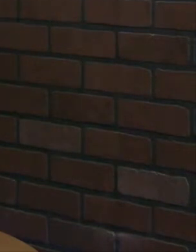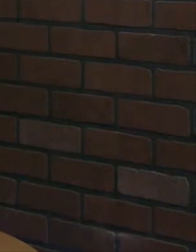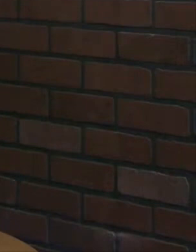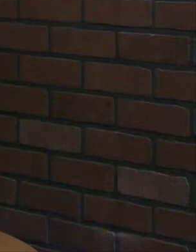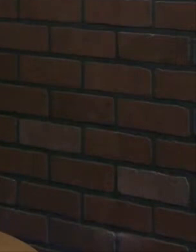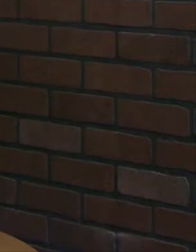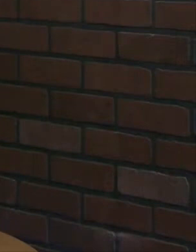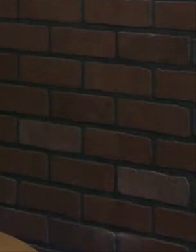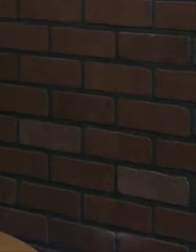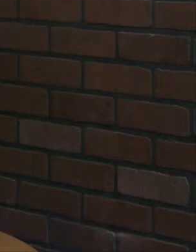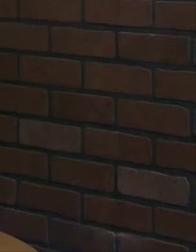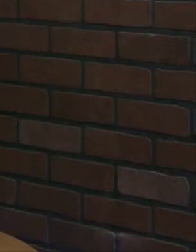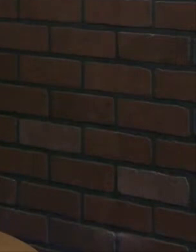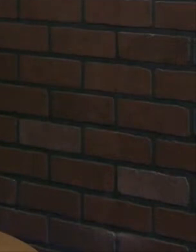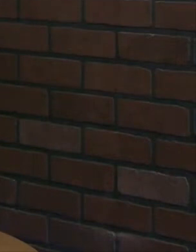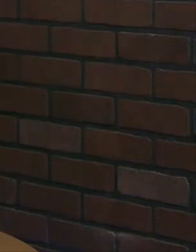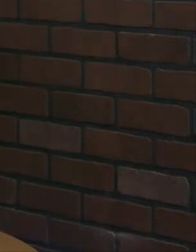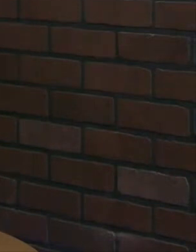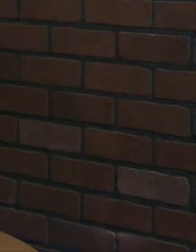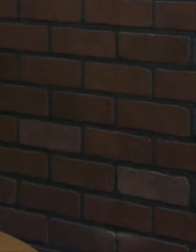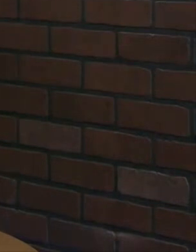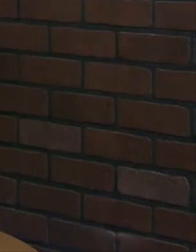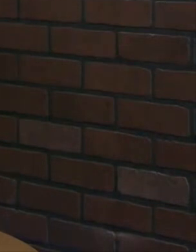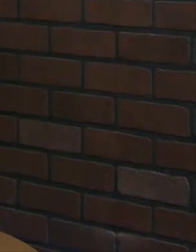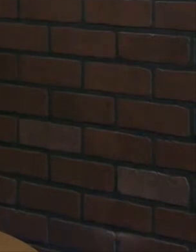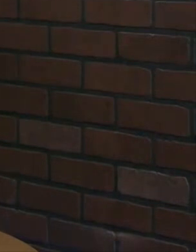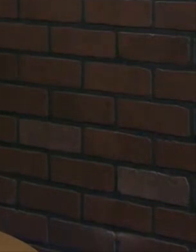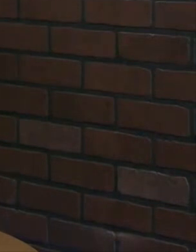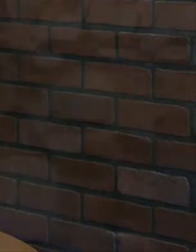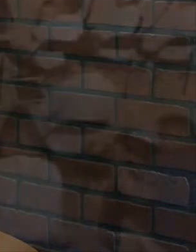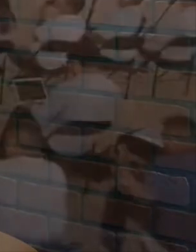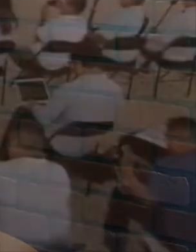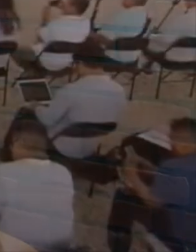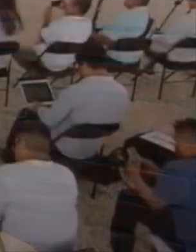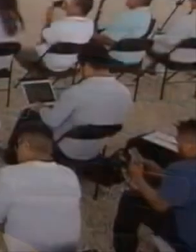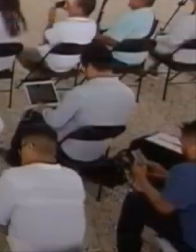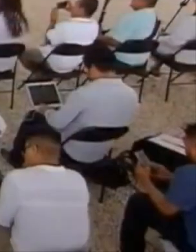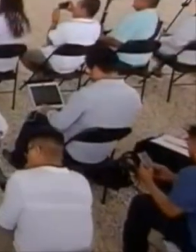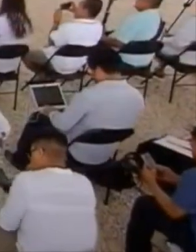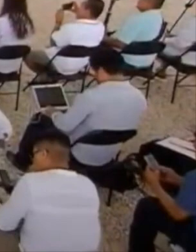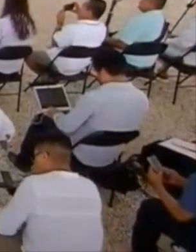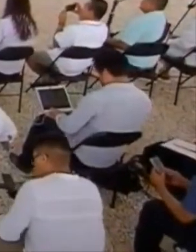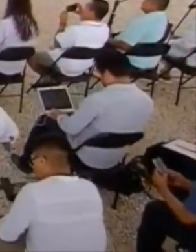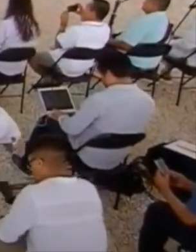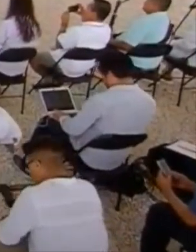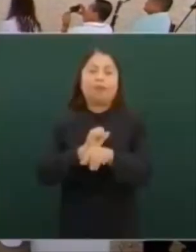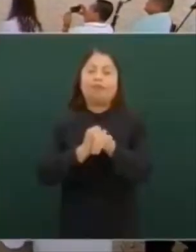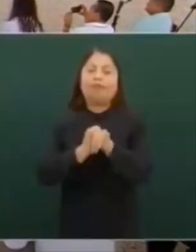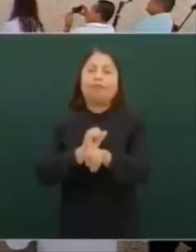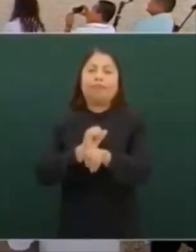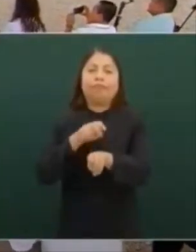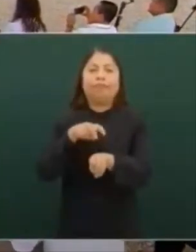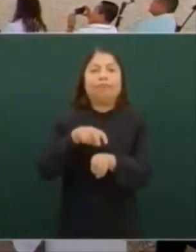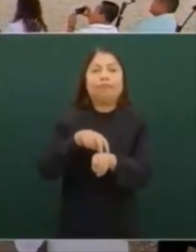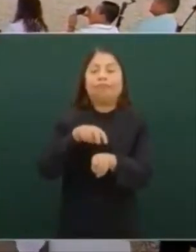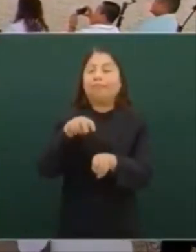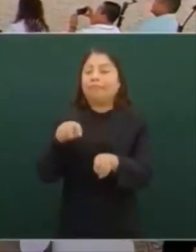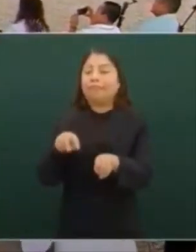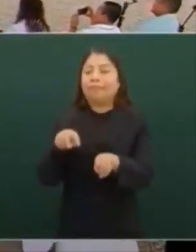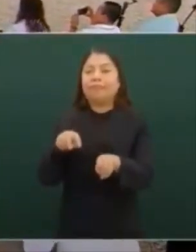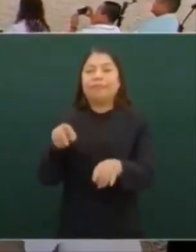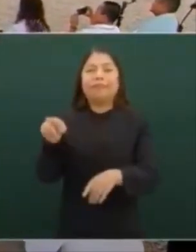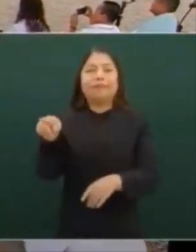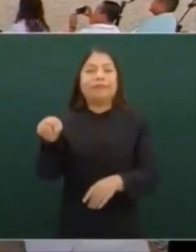escuchar los comentarios del presidente López Obrador de esta mañana. Nos estacionamos, me estoy bajando, está el señor,